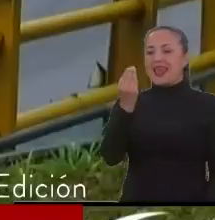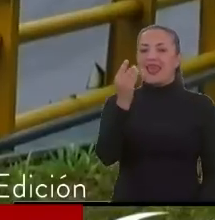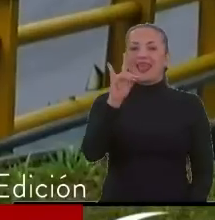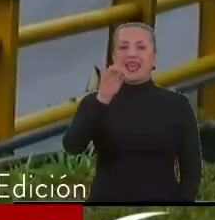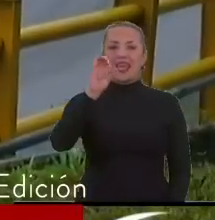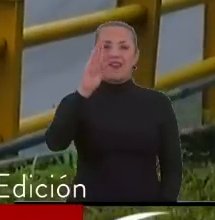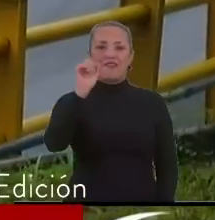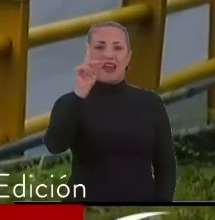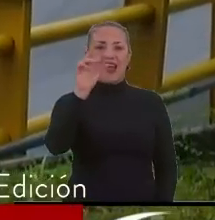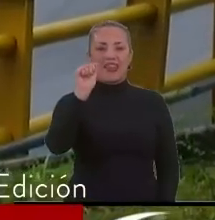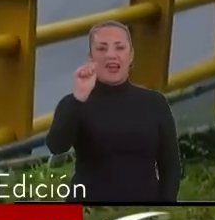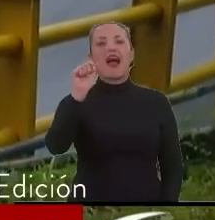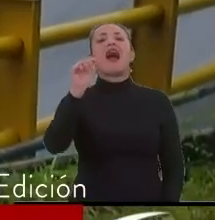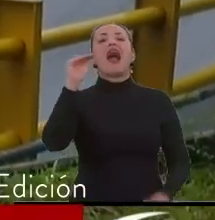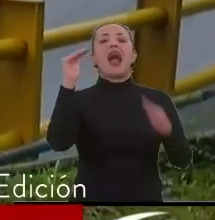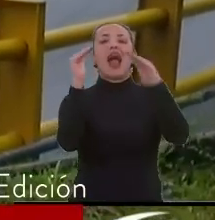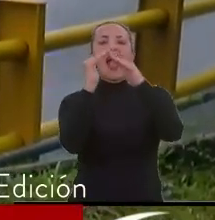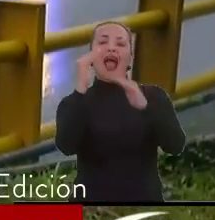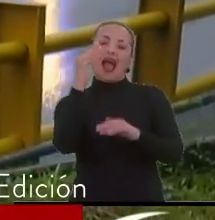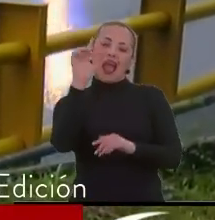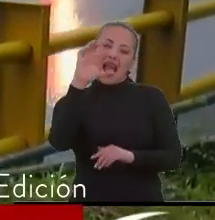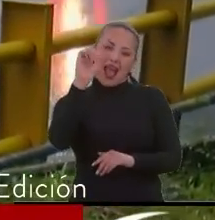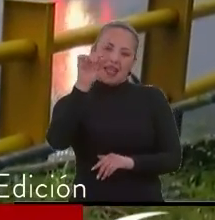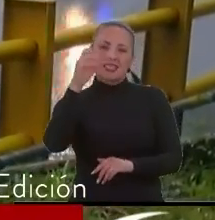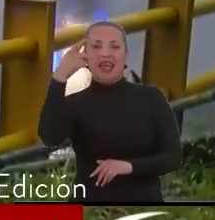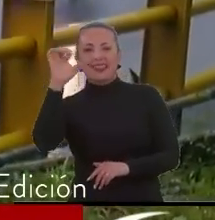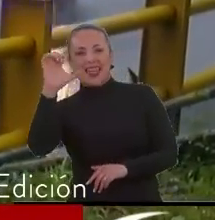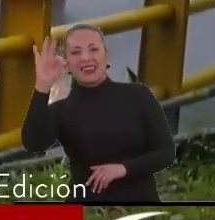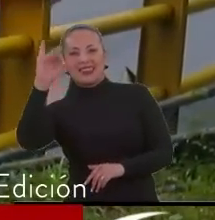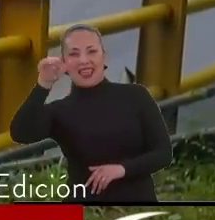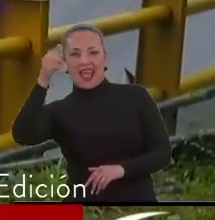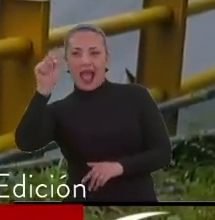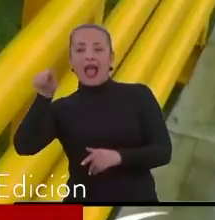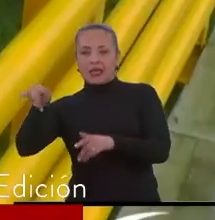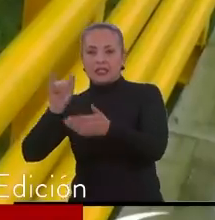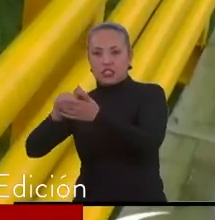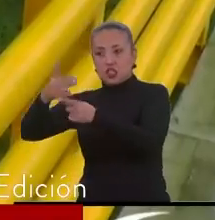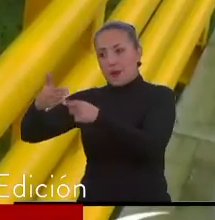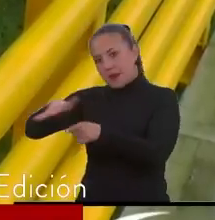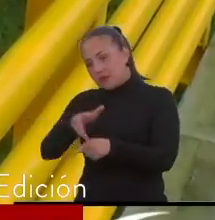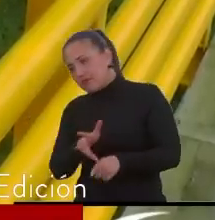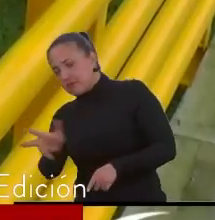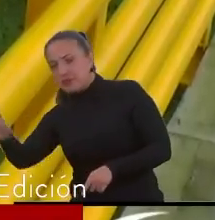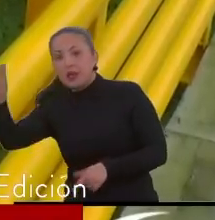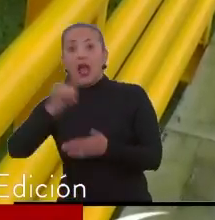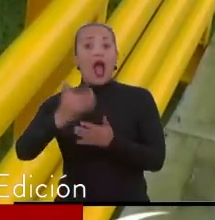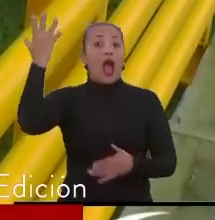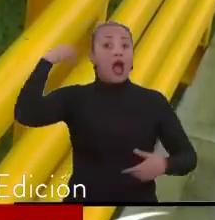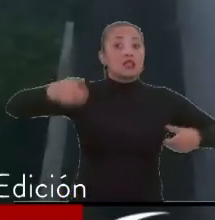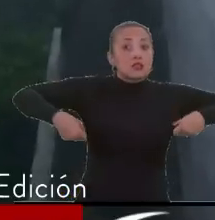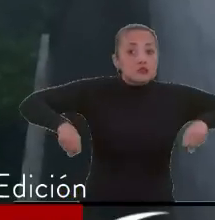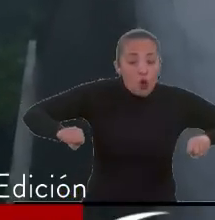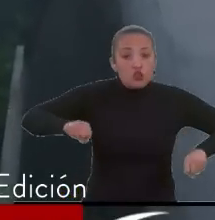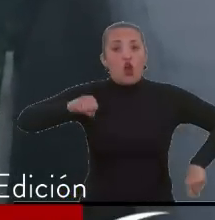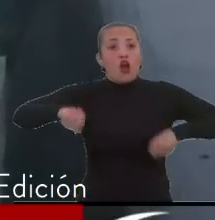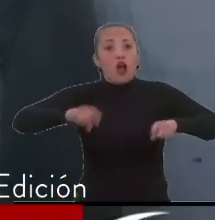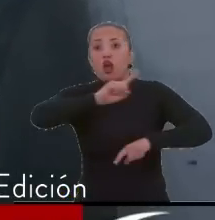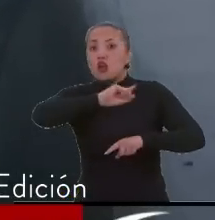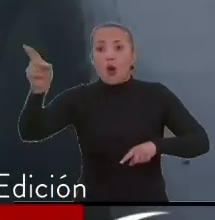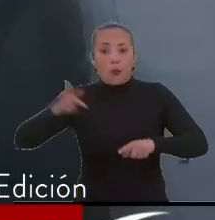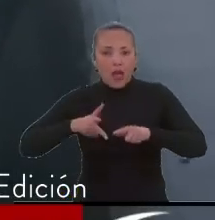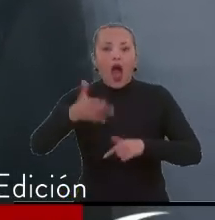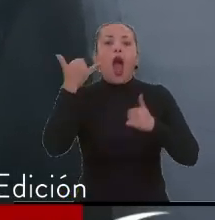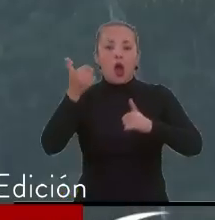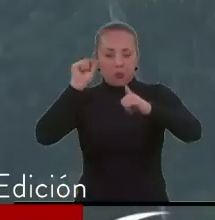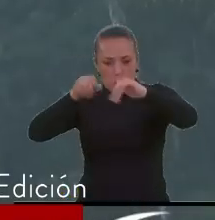Teja. Vehículos de carga peligrosa y motociclistas que antes no podían transitar, ahora podrán hacerlo por el